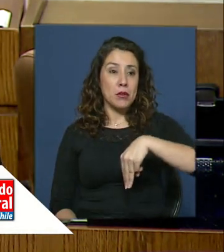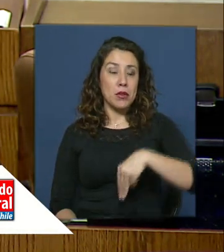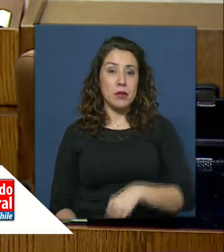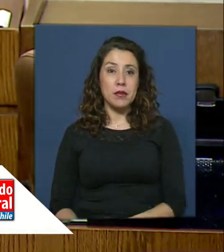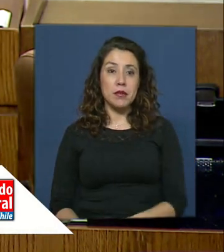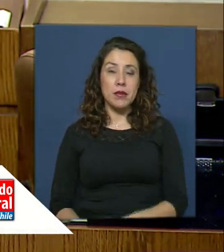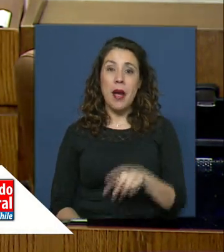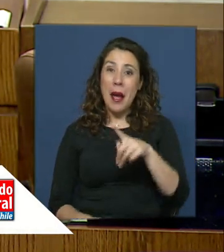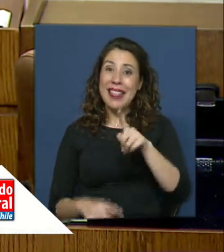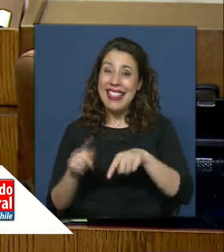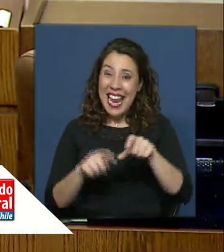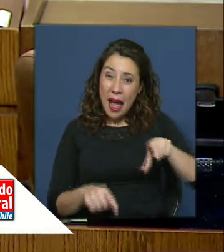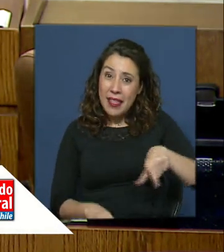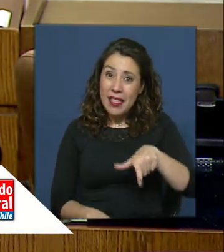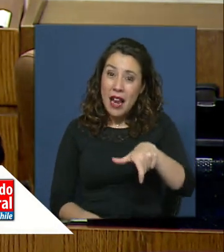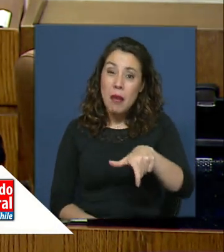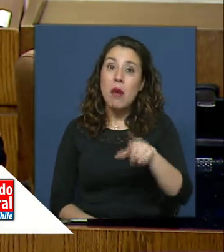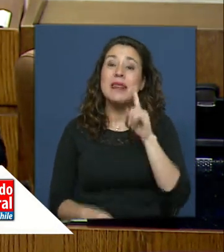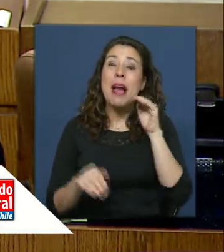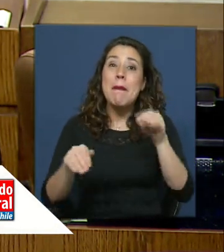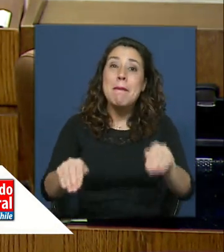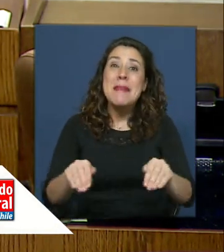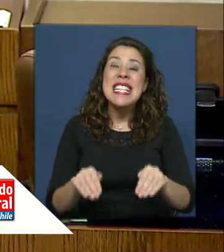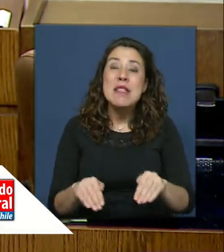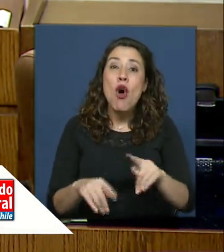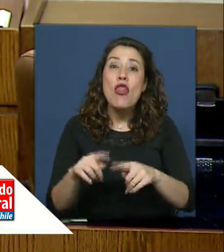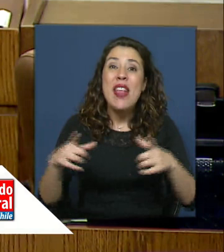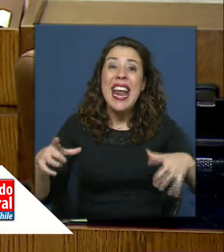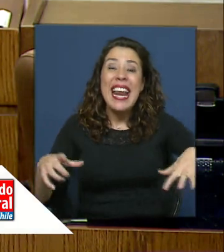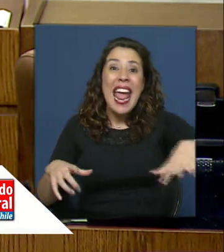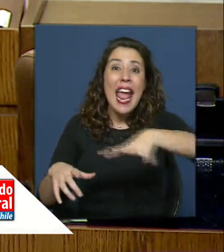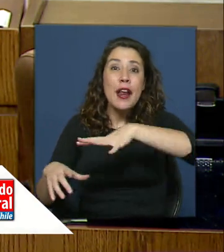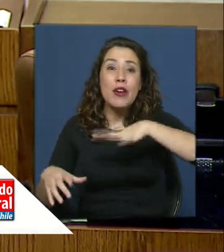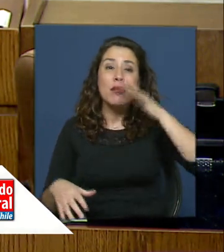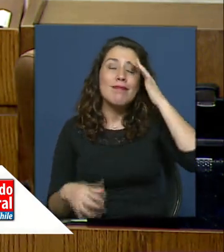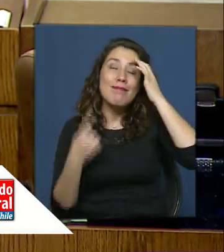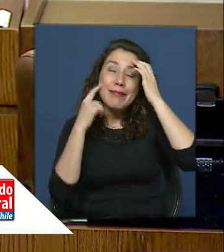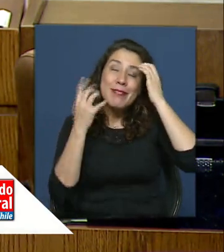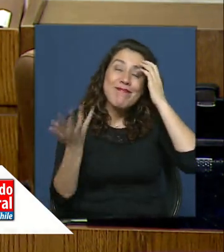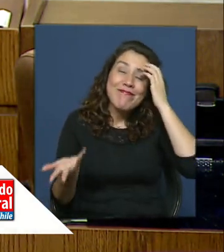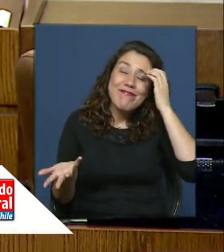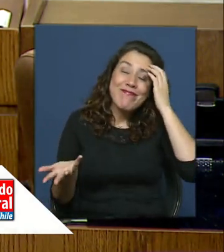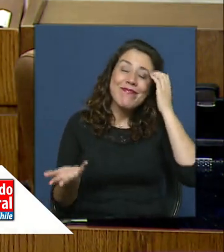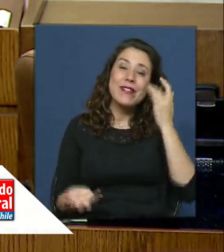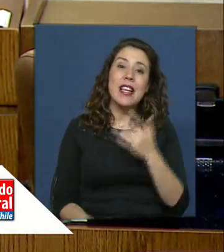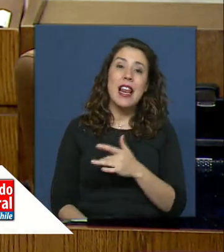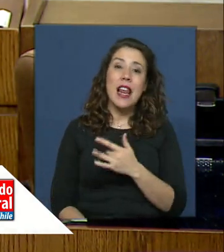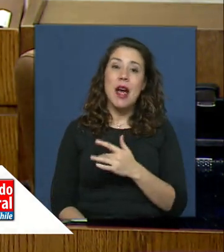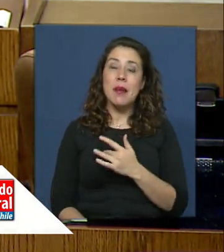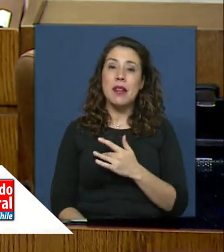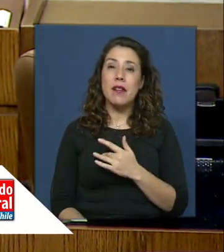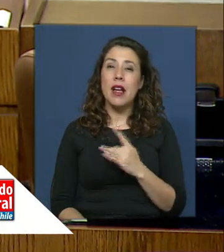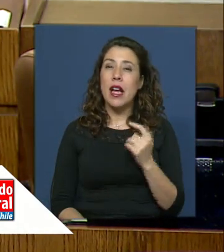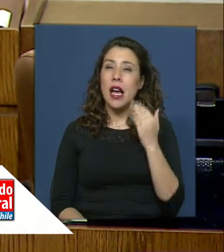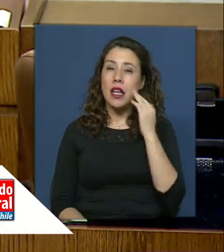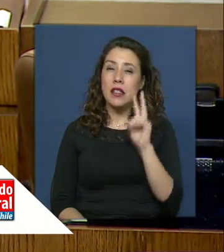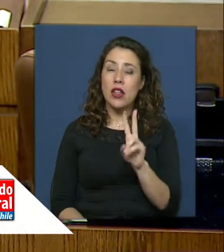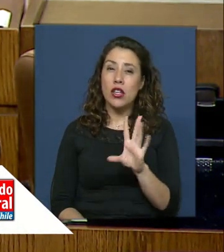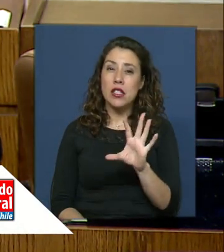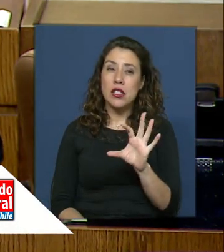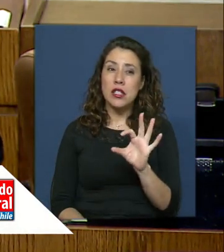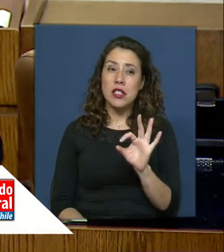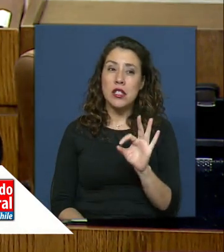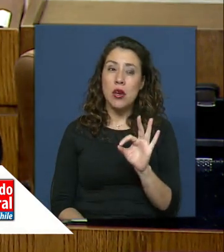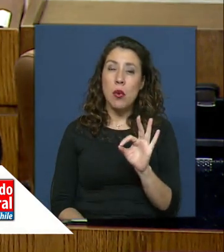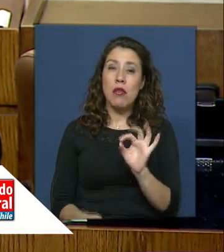administración municipal, pero está en el mismo terreno en el fondo. Lamentablemente, presidente, hay cerca de 250 especies